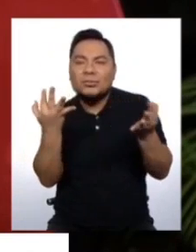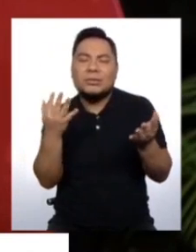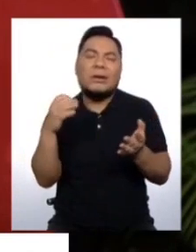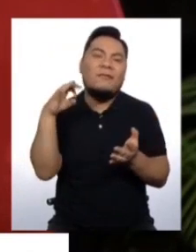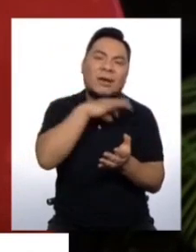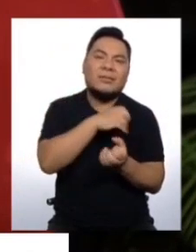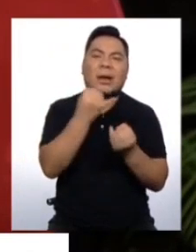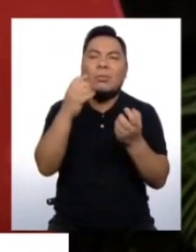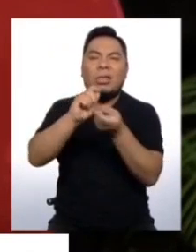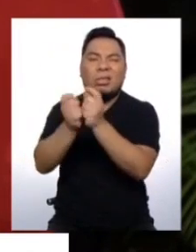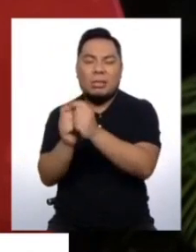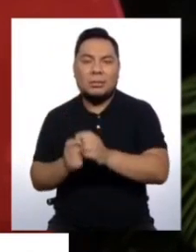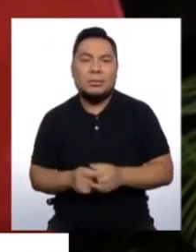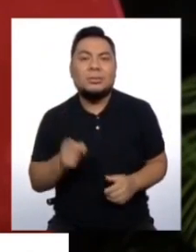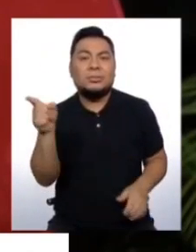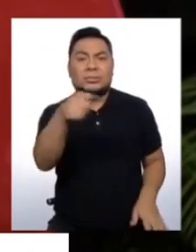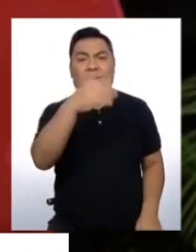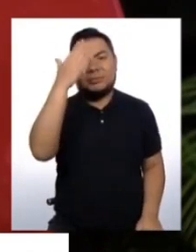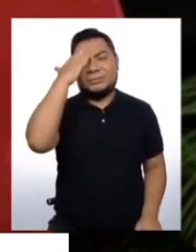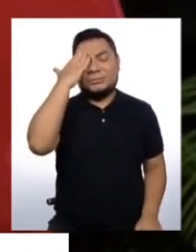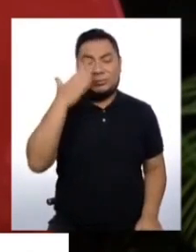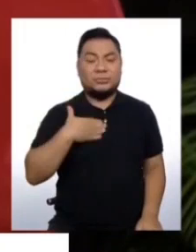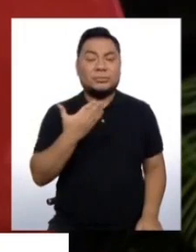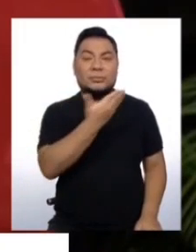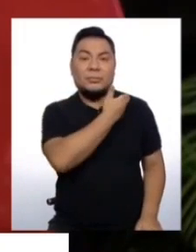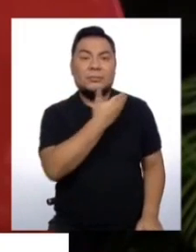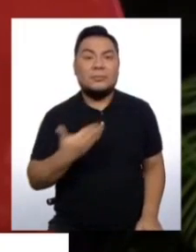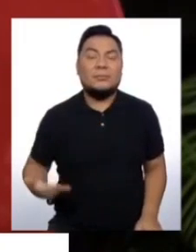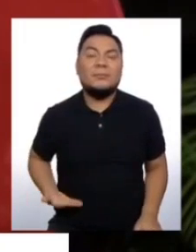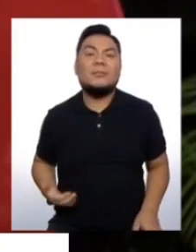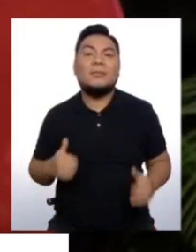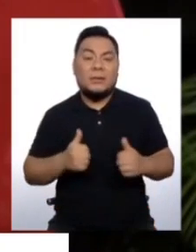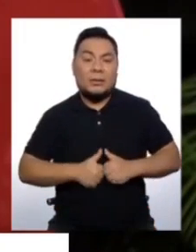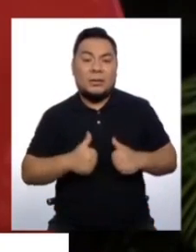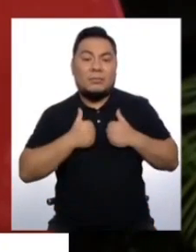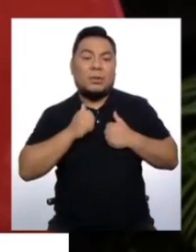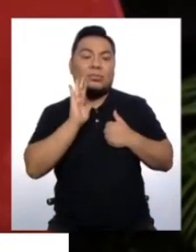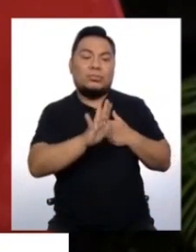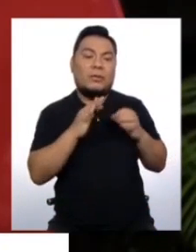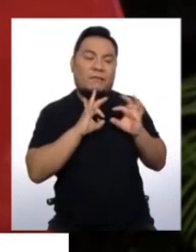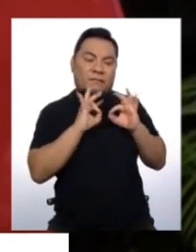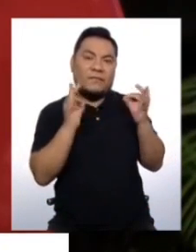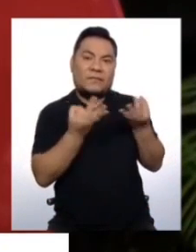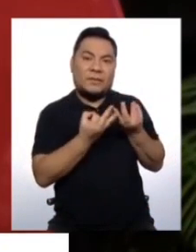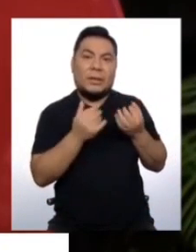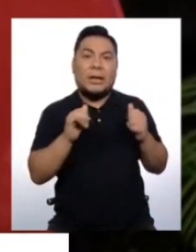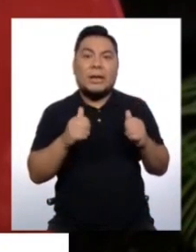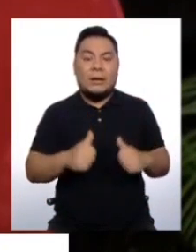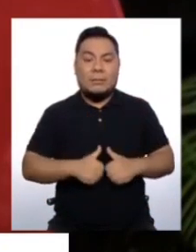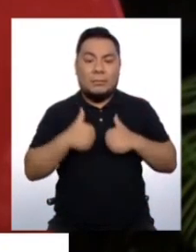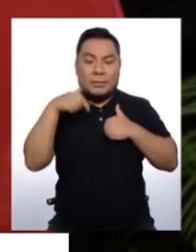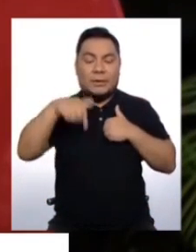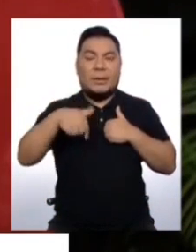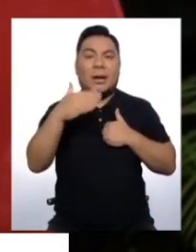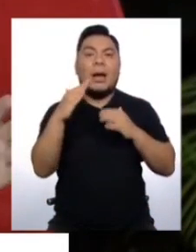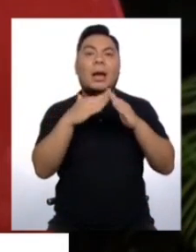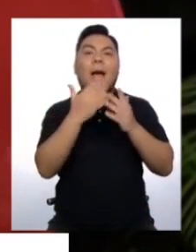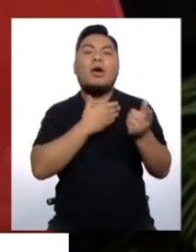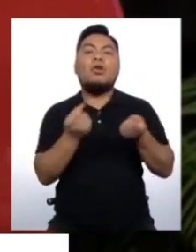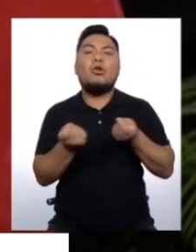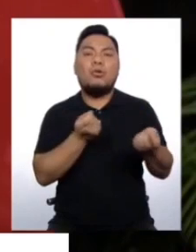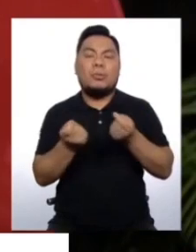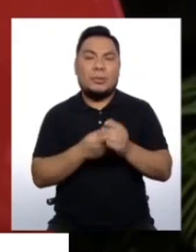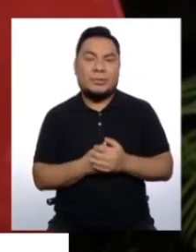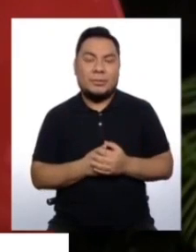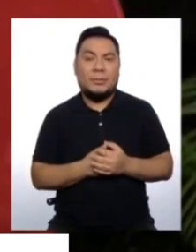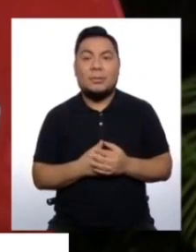saben, yo soy un presidente que vive con su familia y está aquí en Palacio de Gobierno. Hace varios